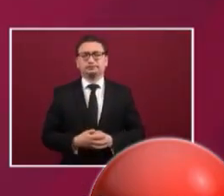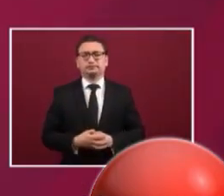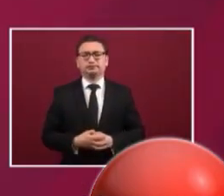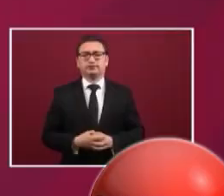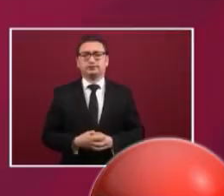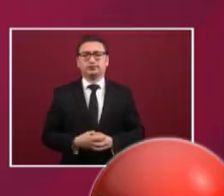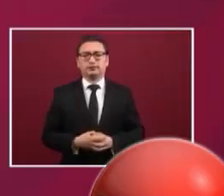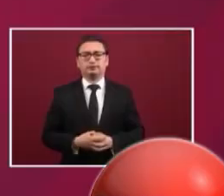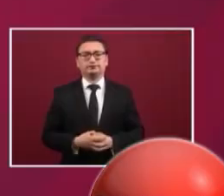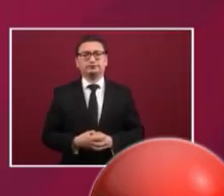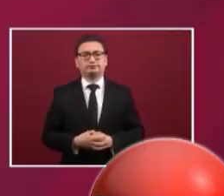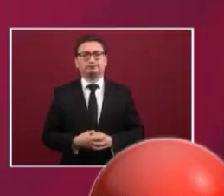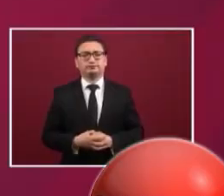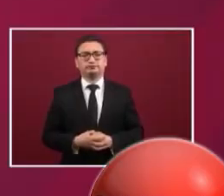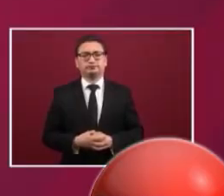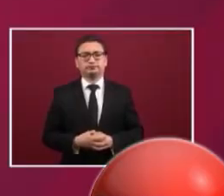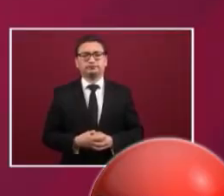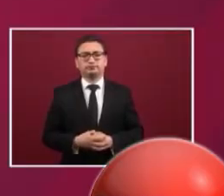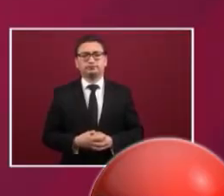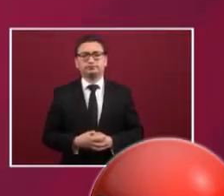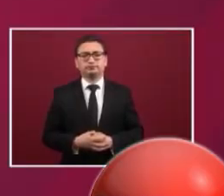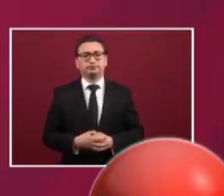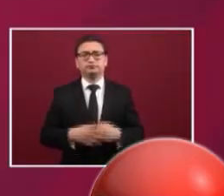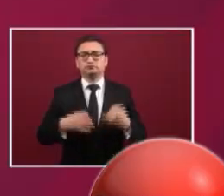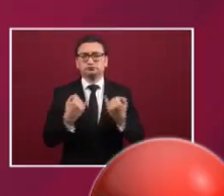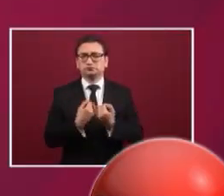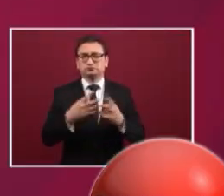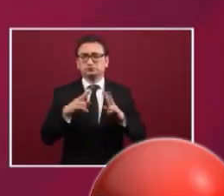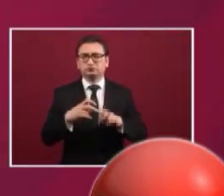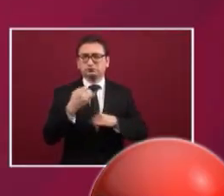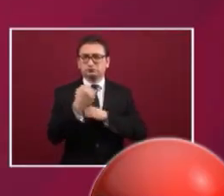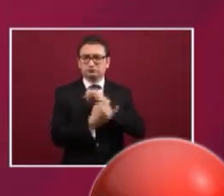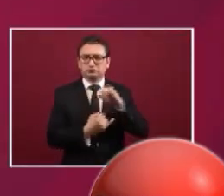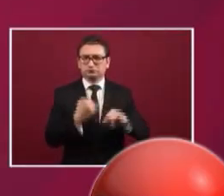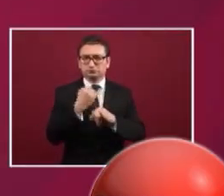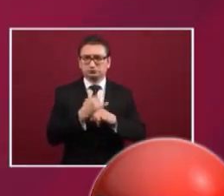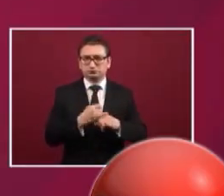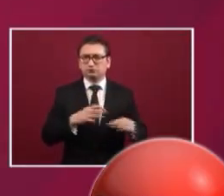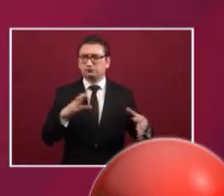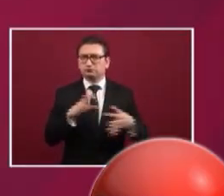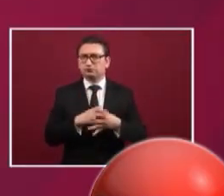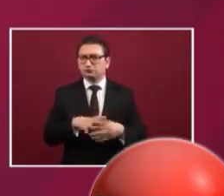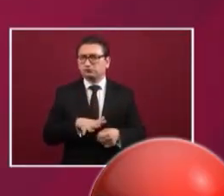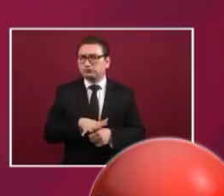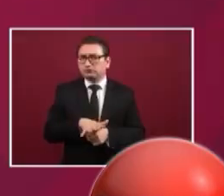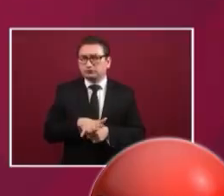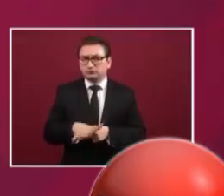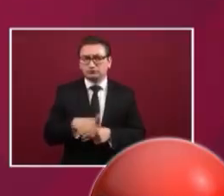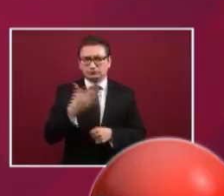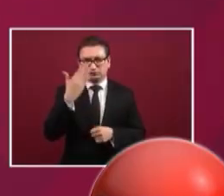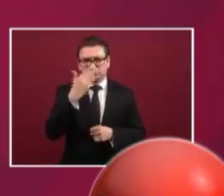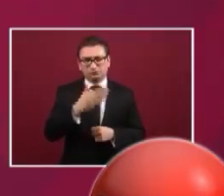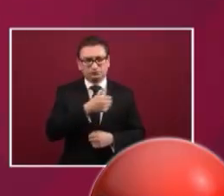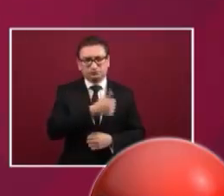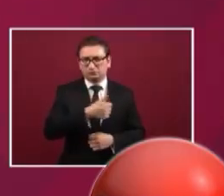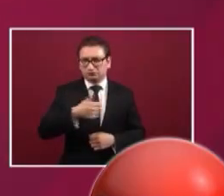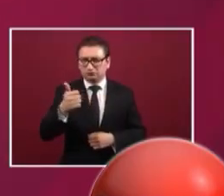Tiene que ver en lo internacional con el apego a los